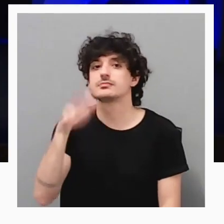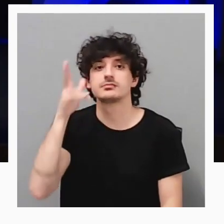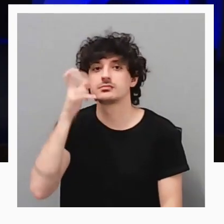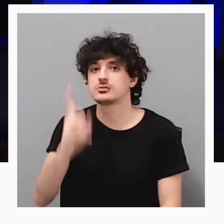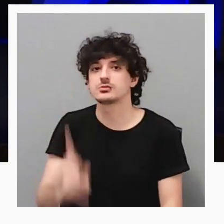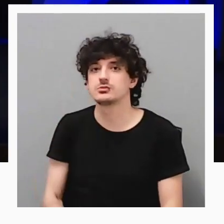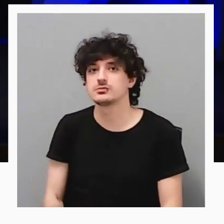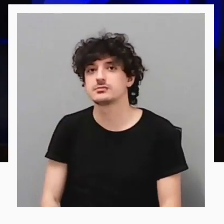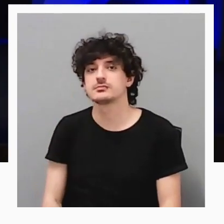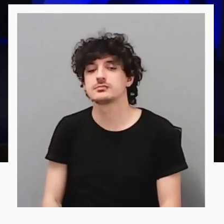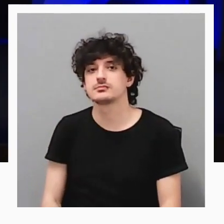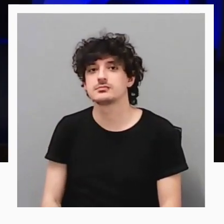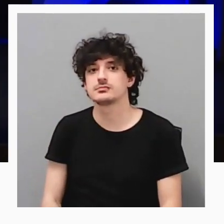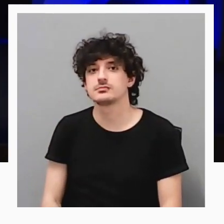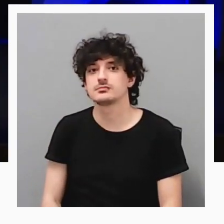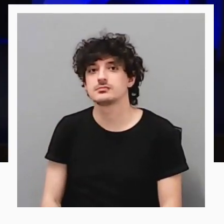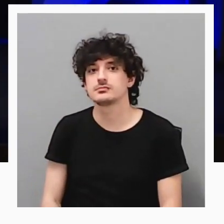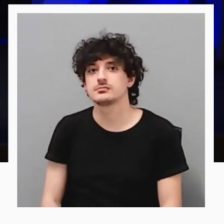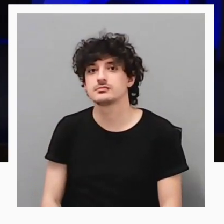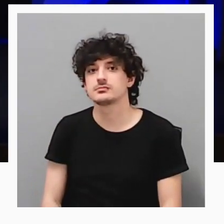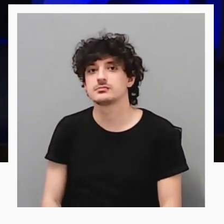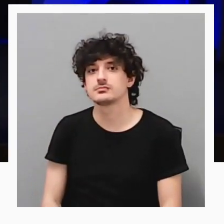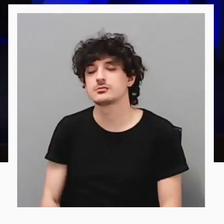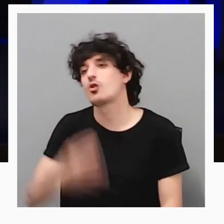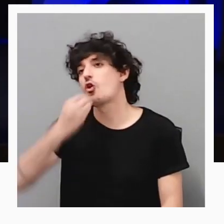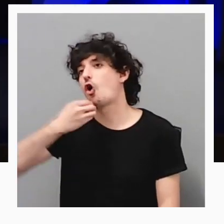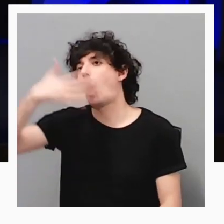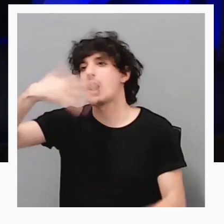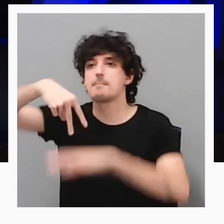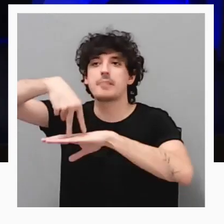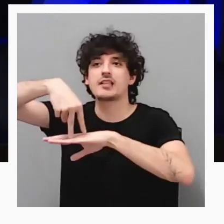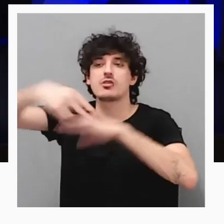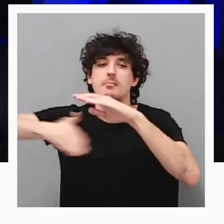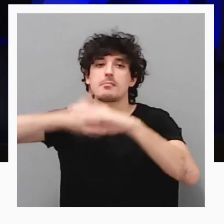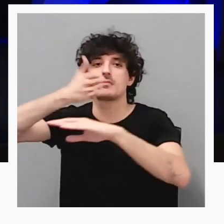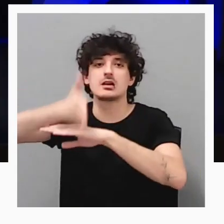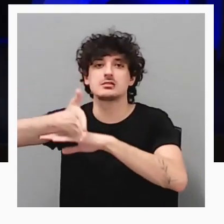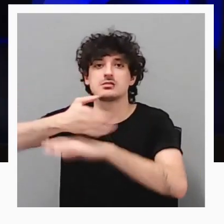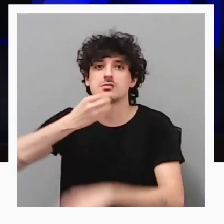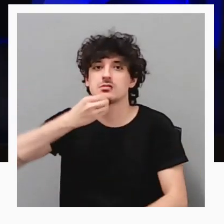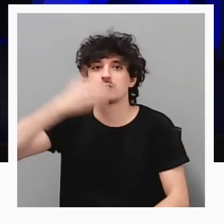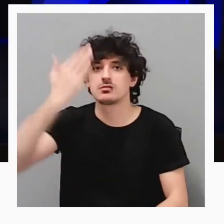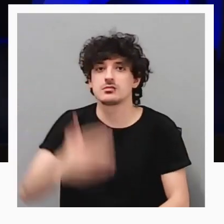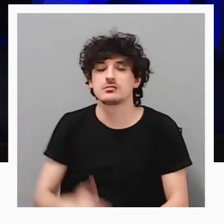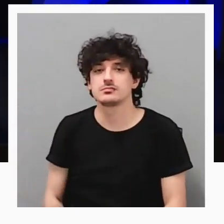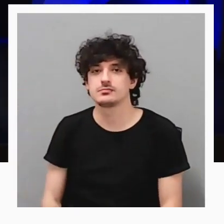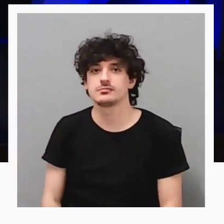escucharlos. Me hubiera encantado estar ahí en persona y conocerles, pero bueno, me siento cerquita.